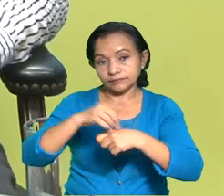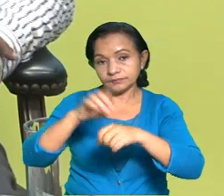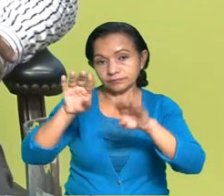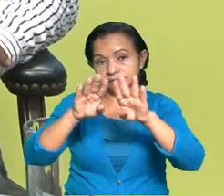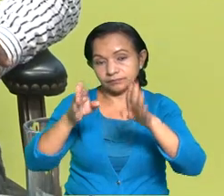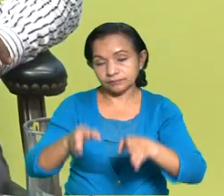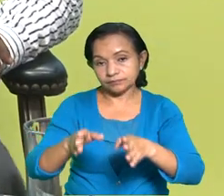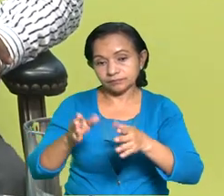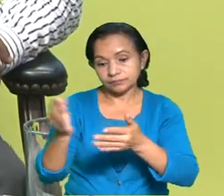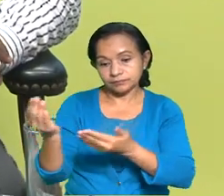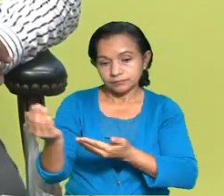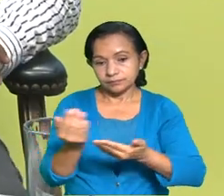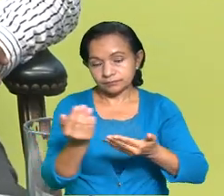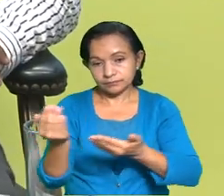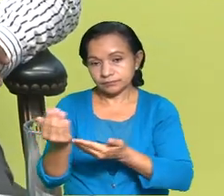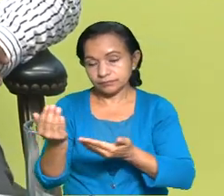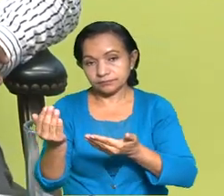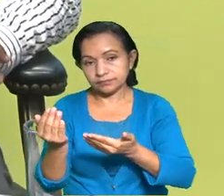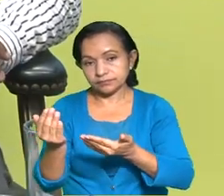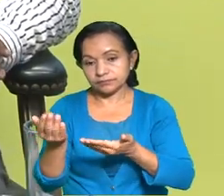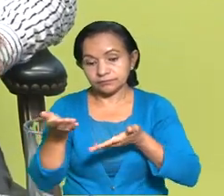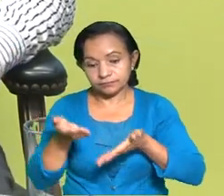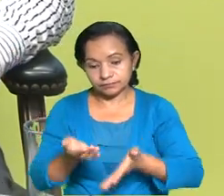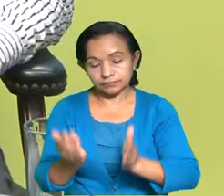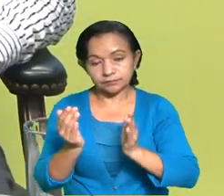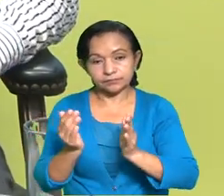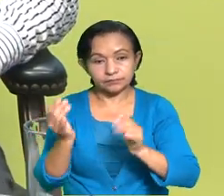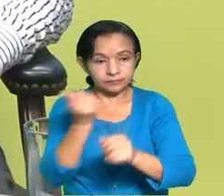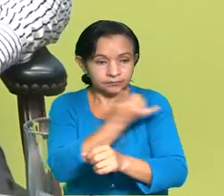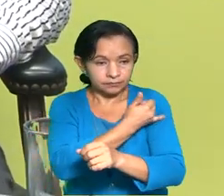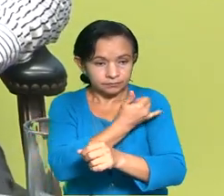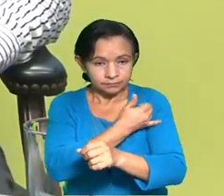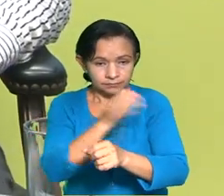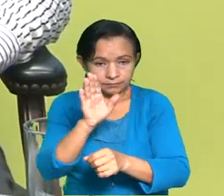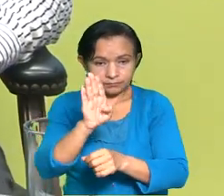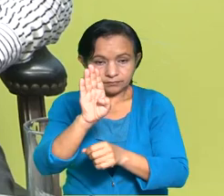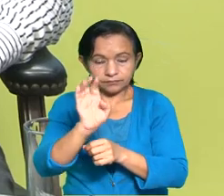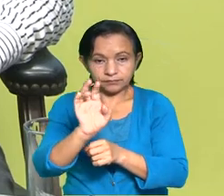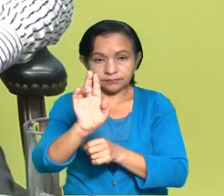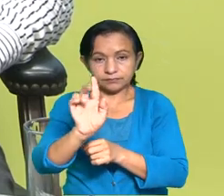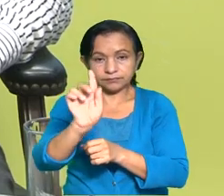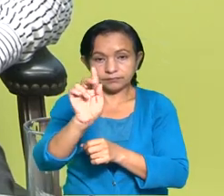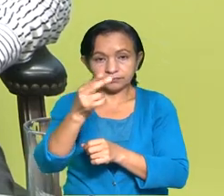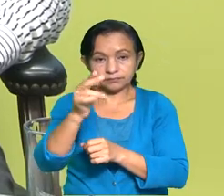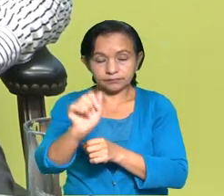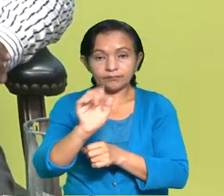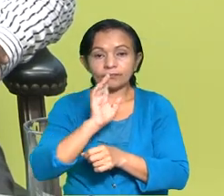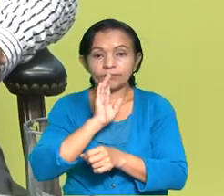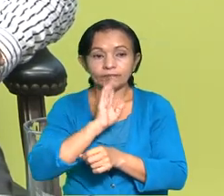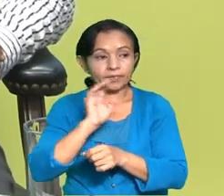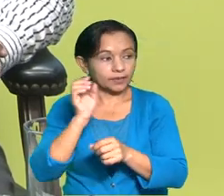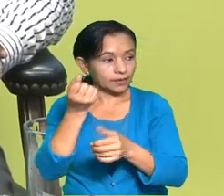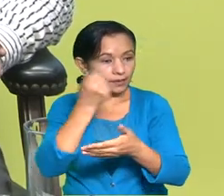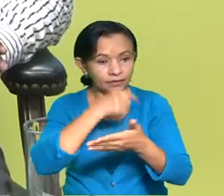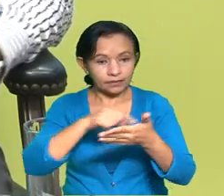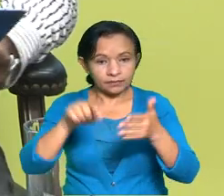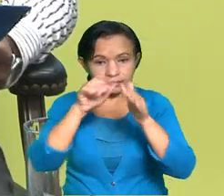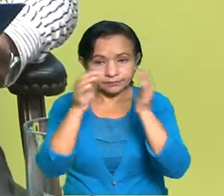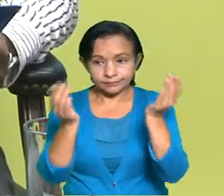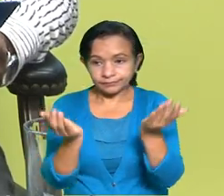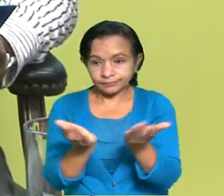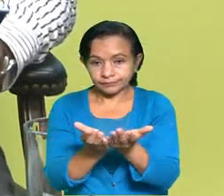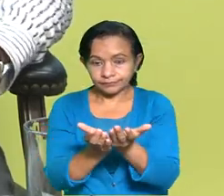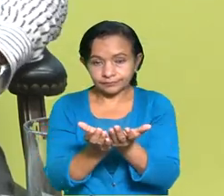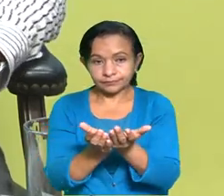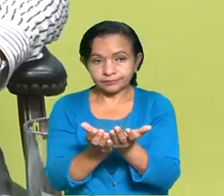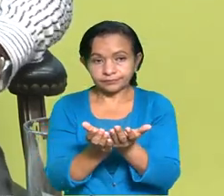pediatra neonatóloga del Hospital Berta Calderón. Con ella estamos conversando sobre la Semana Mundial de la Lactancia